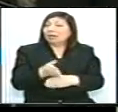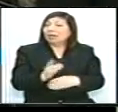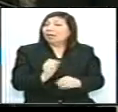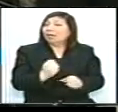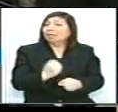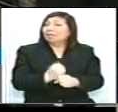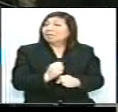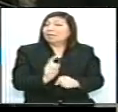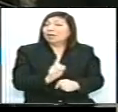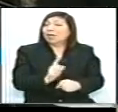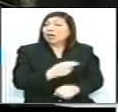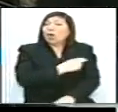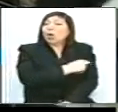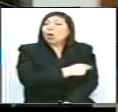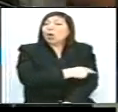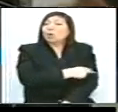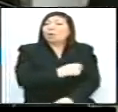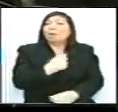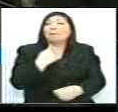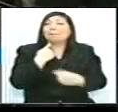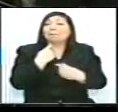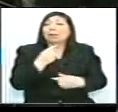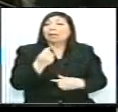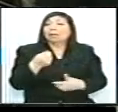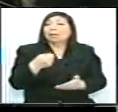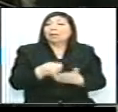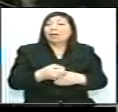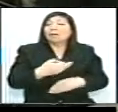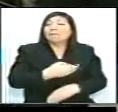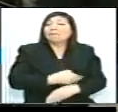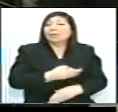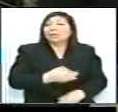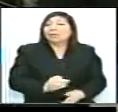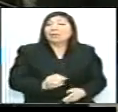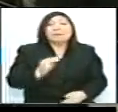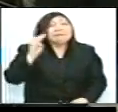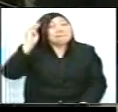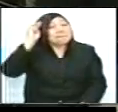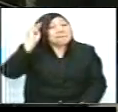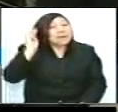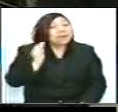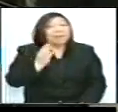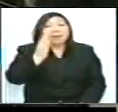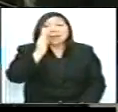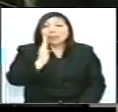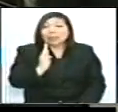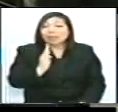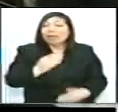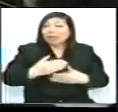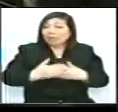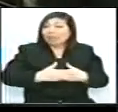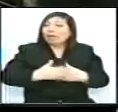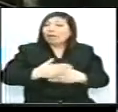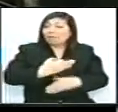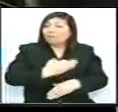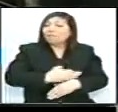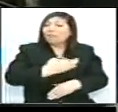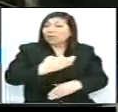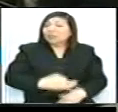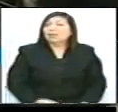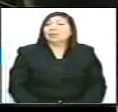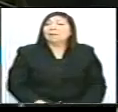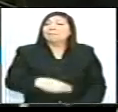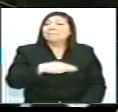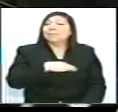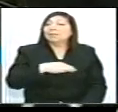trabajar al hospital porque pierde su bono de frontera. Madre de Dios, es una región bifronteriza. El